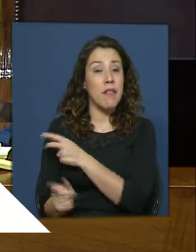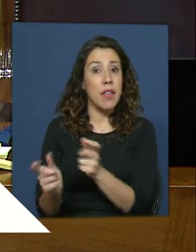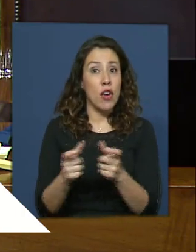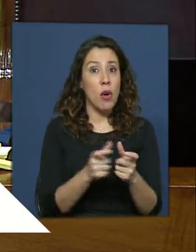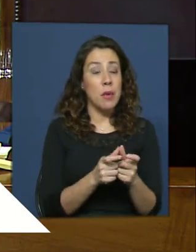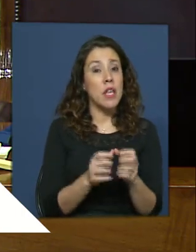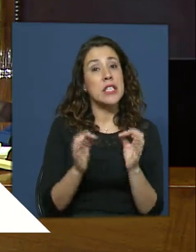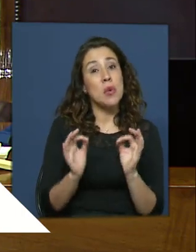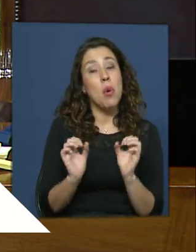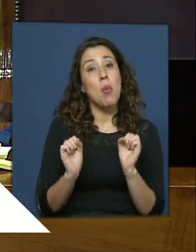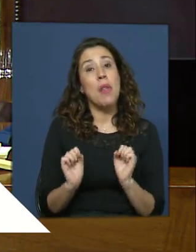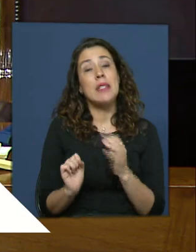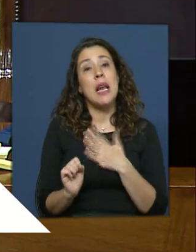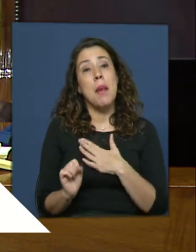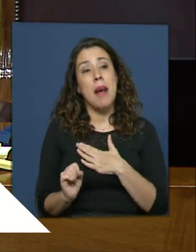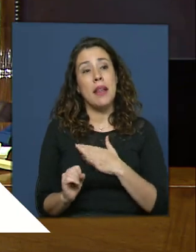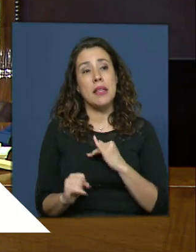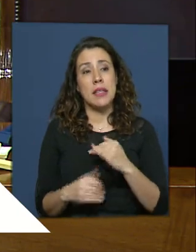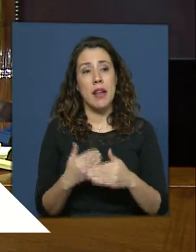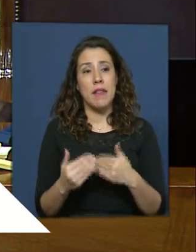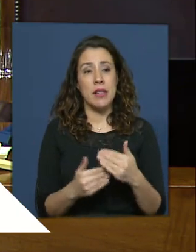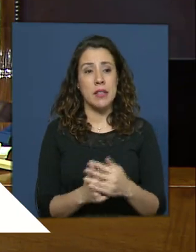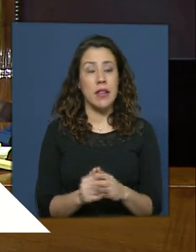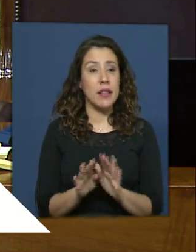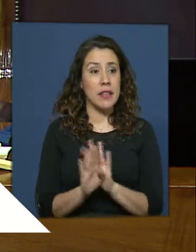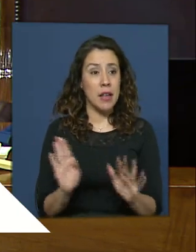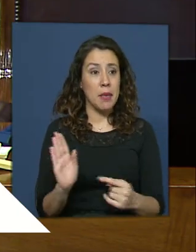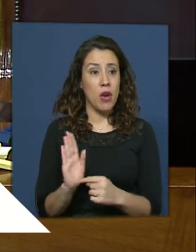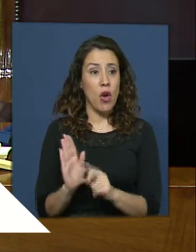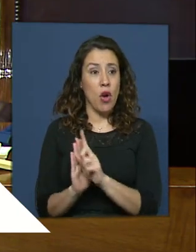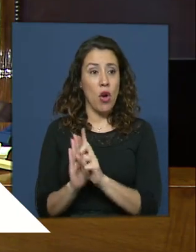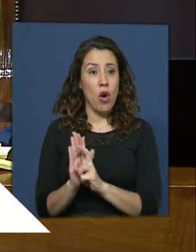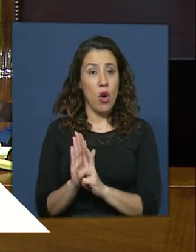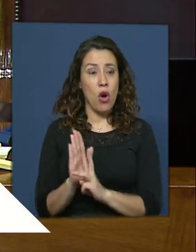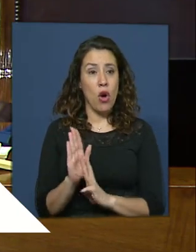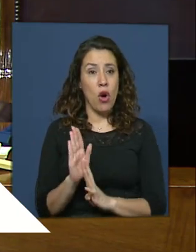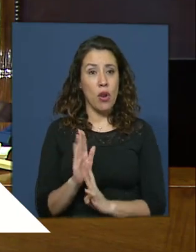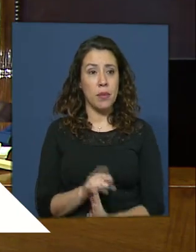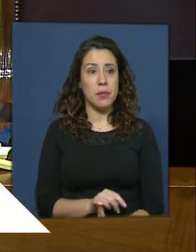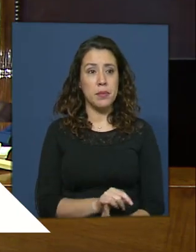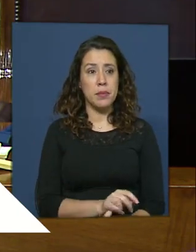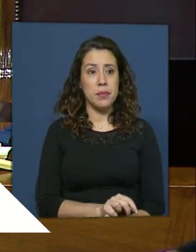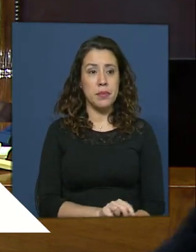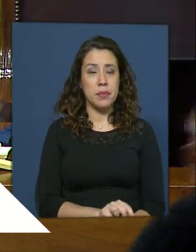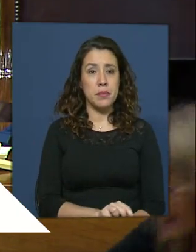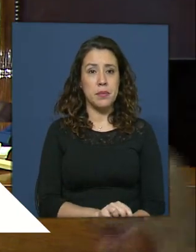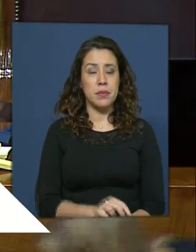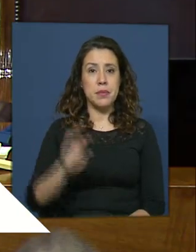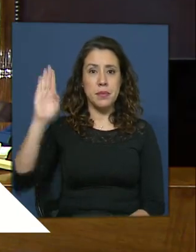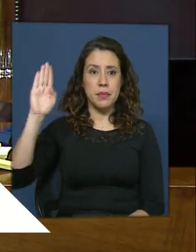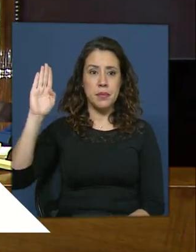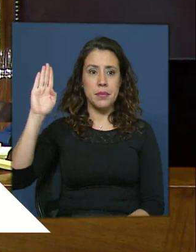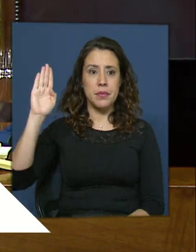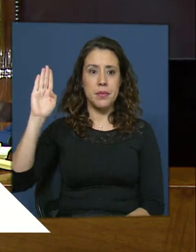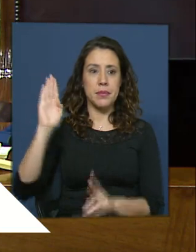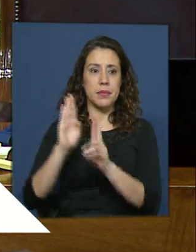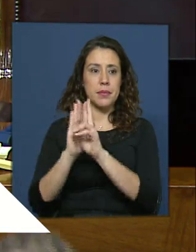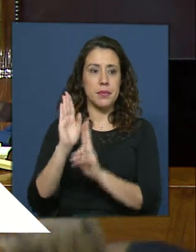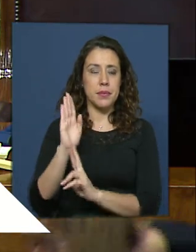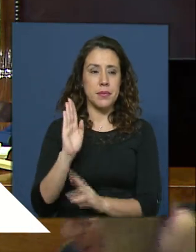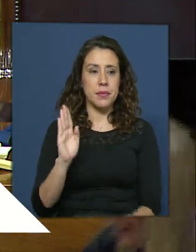seguramente el martes podría continuarse. Se ha terminado la orden del día. Reglamento, presidente.